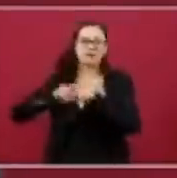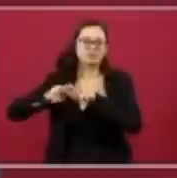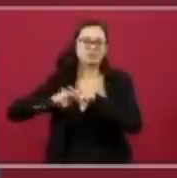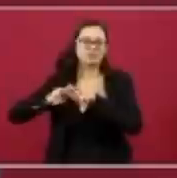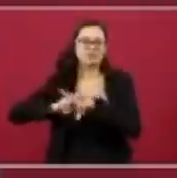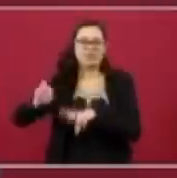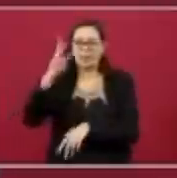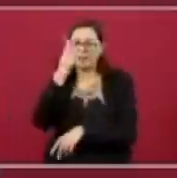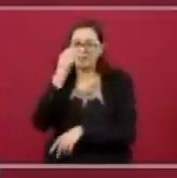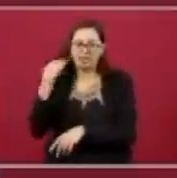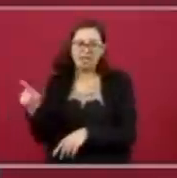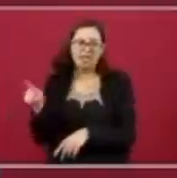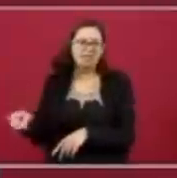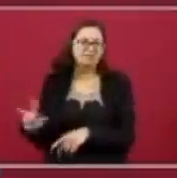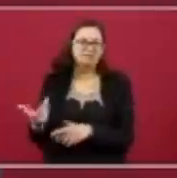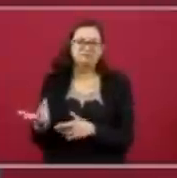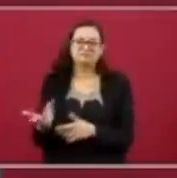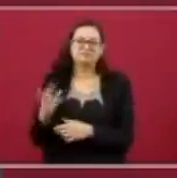no sabemos